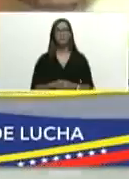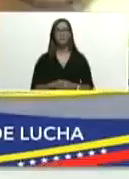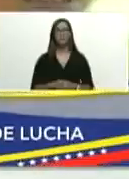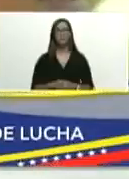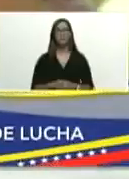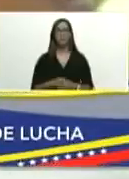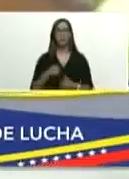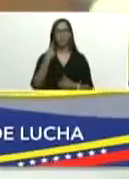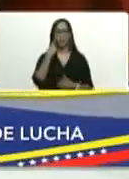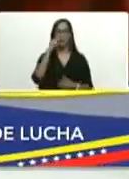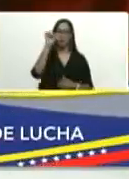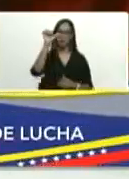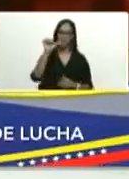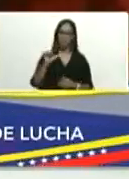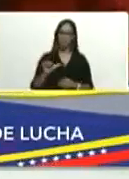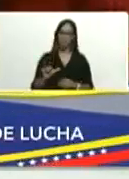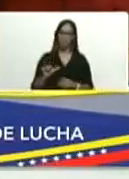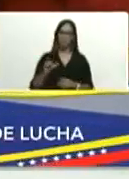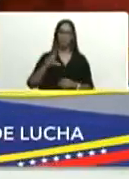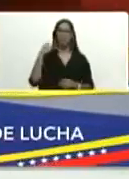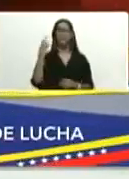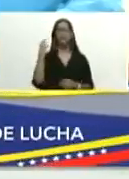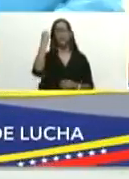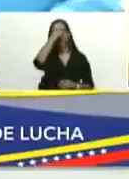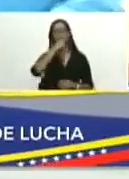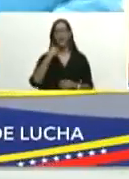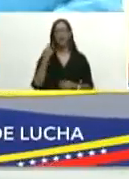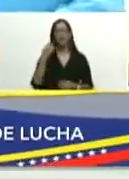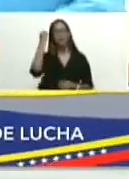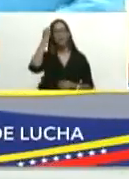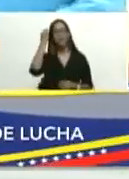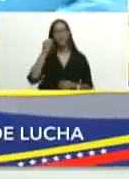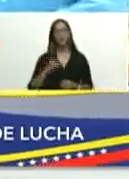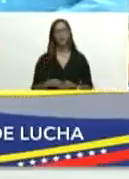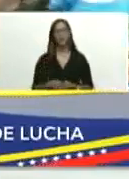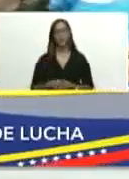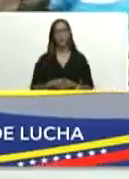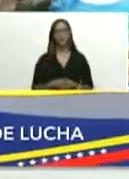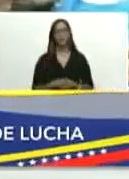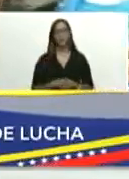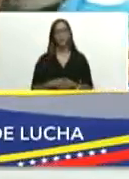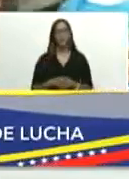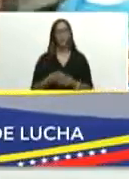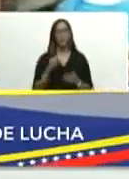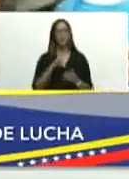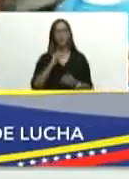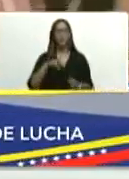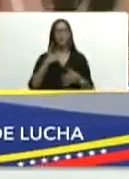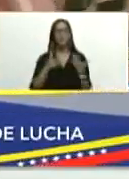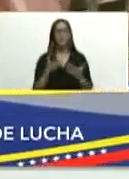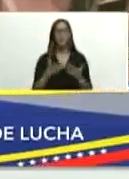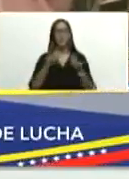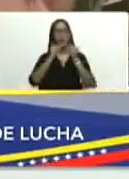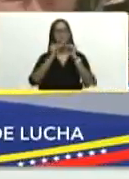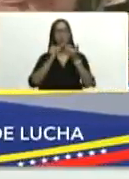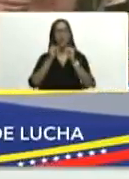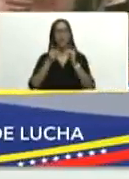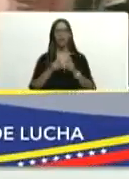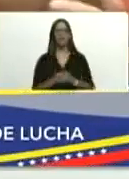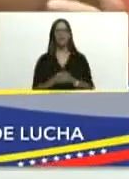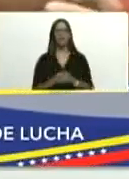uno ve no solo el rostro de él y su pensamiento uno lo siente en la moral